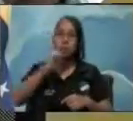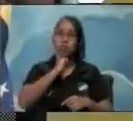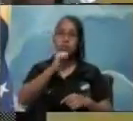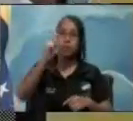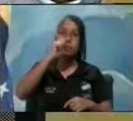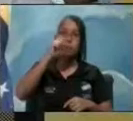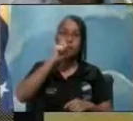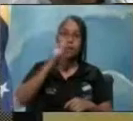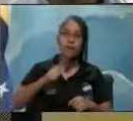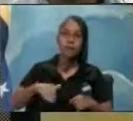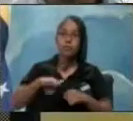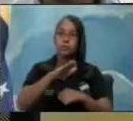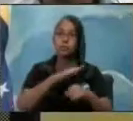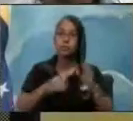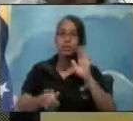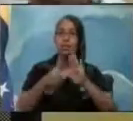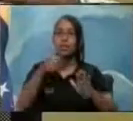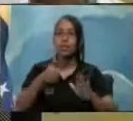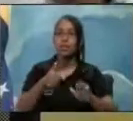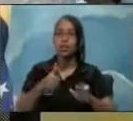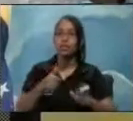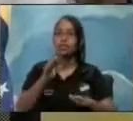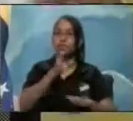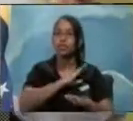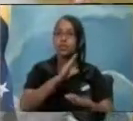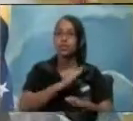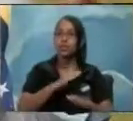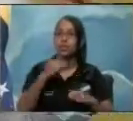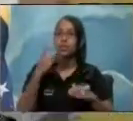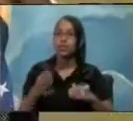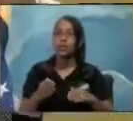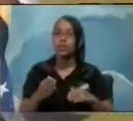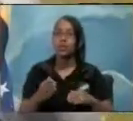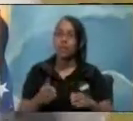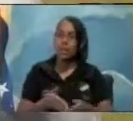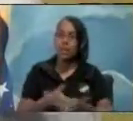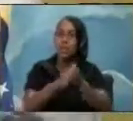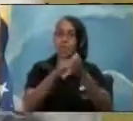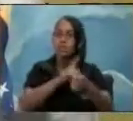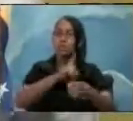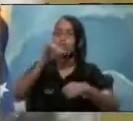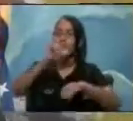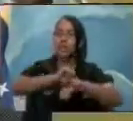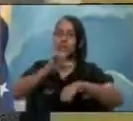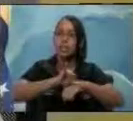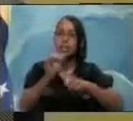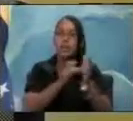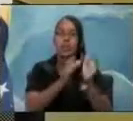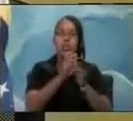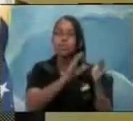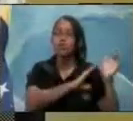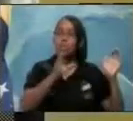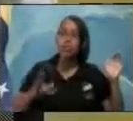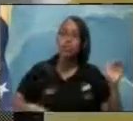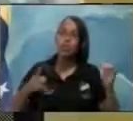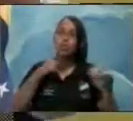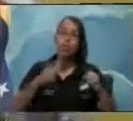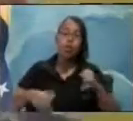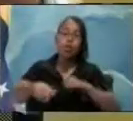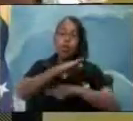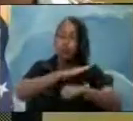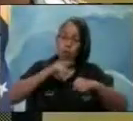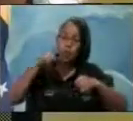hombre sobre cuyos hombros pesaba en la dirección de la iglesia. Jesucristo le dijo, sobre esta piedra